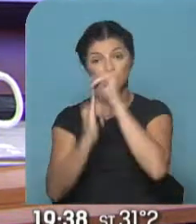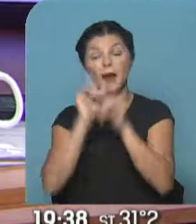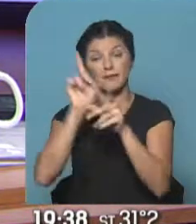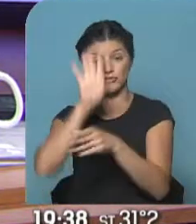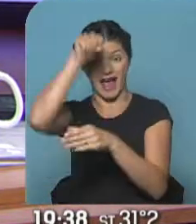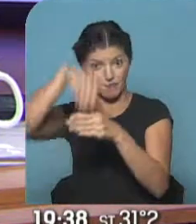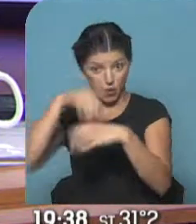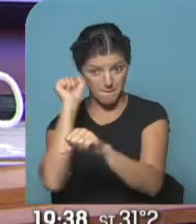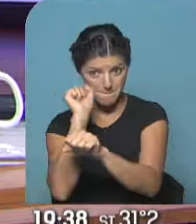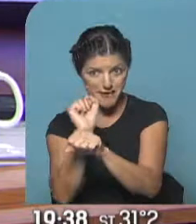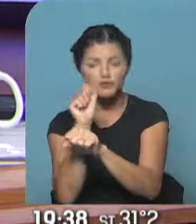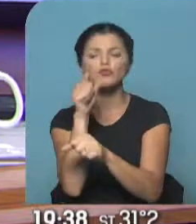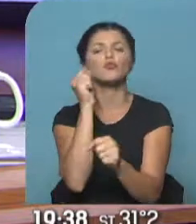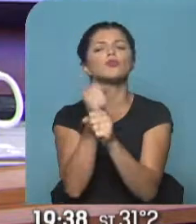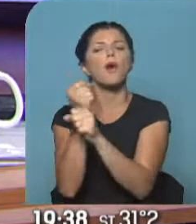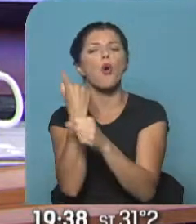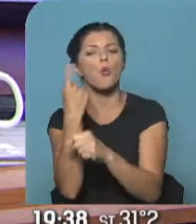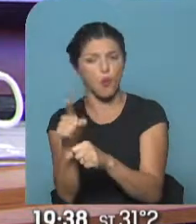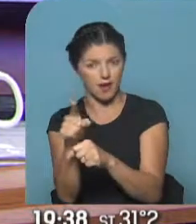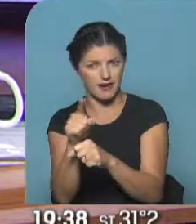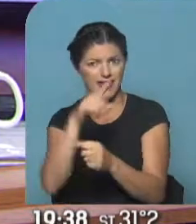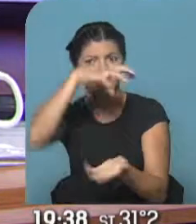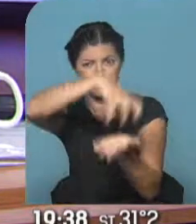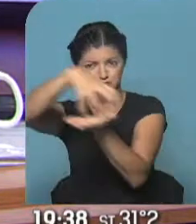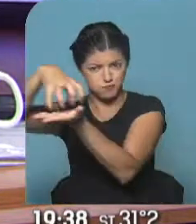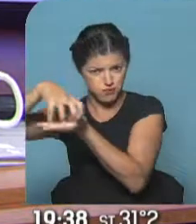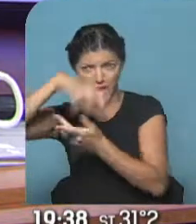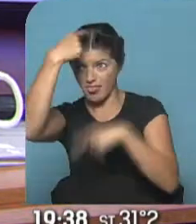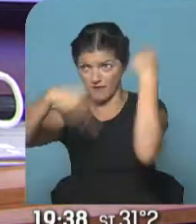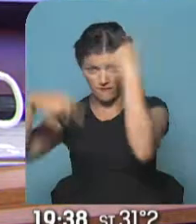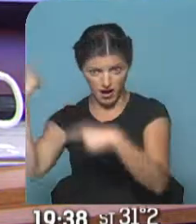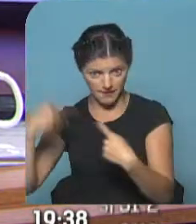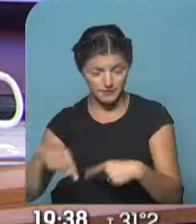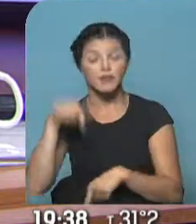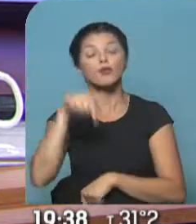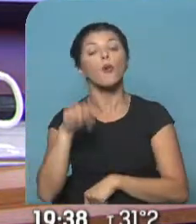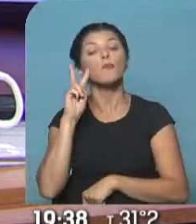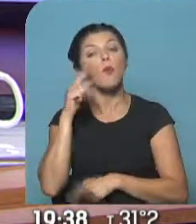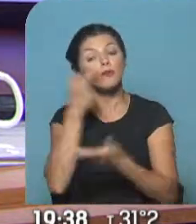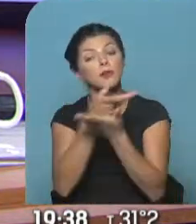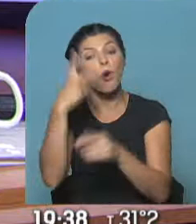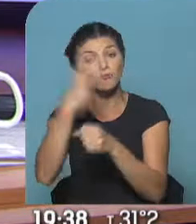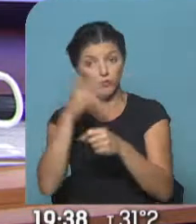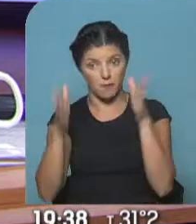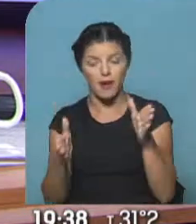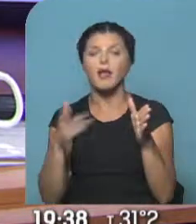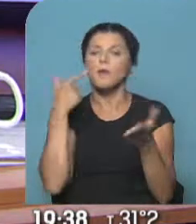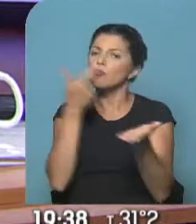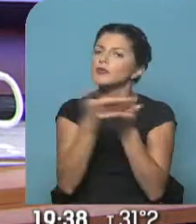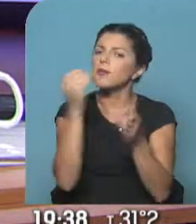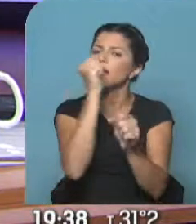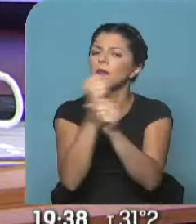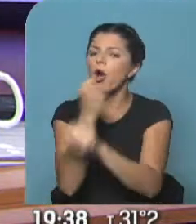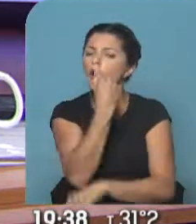diferentes cárceles federales de nuestro país. En este caso vamos a compartir la segunda parte en la cual vamos a ver qué tipo de labores ellos realizan y